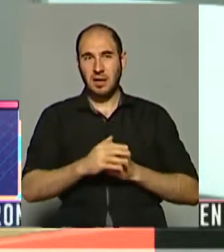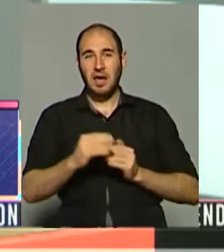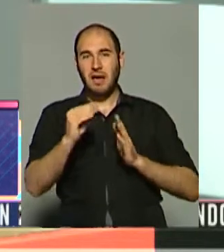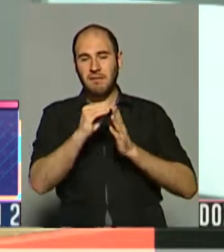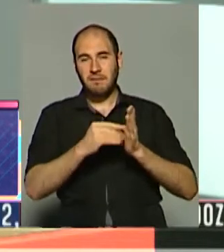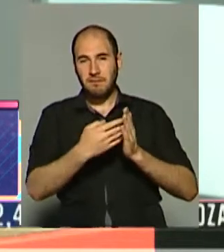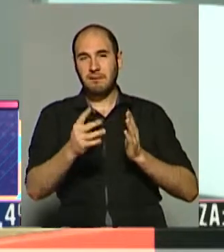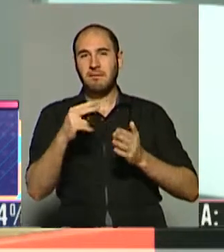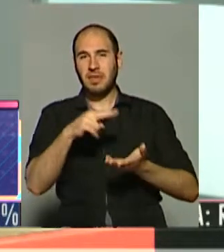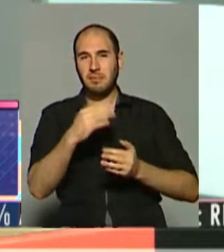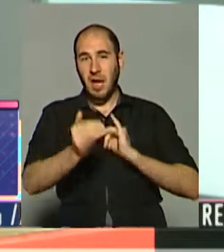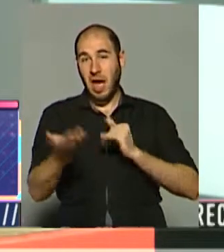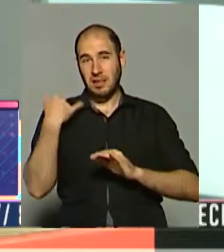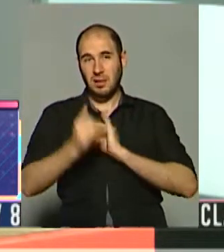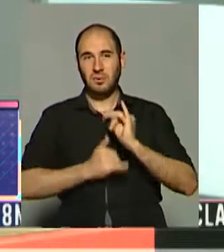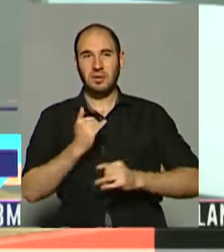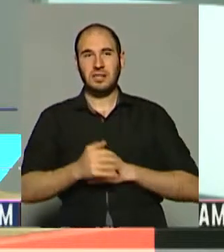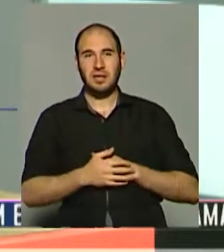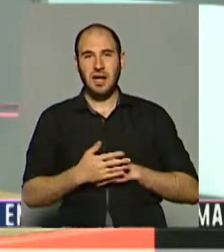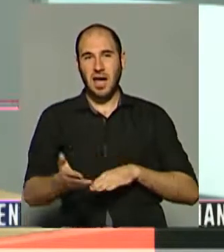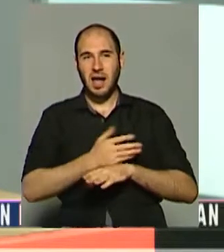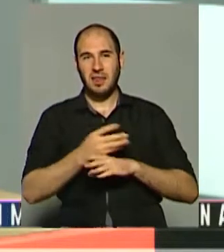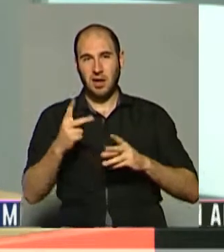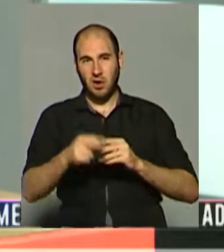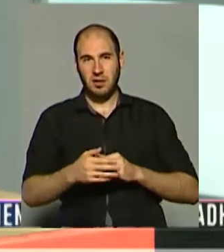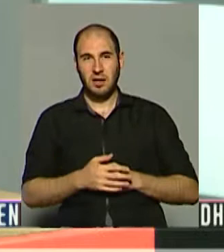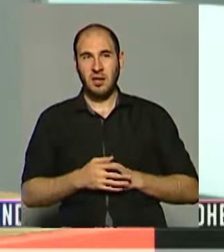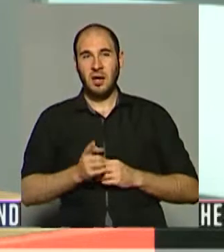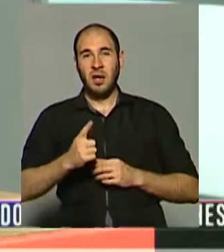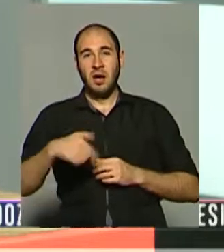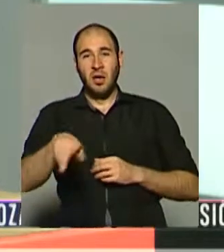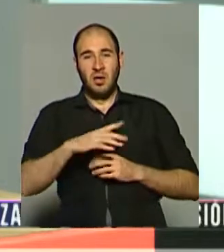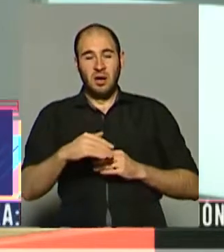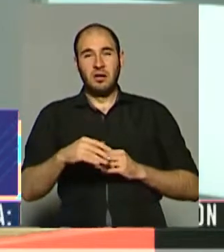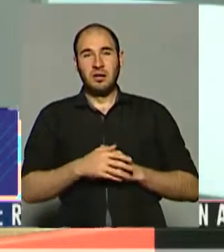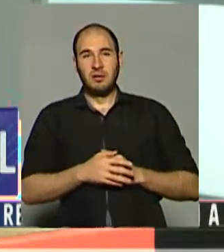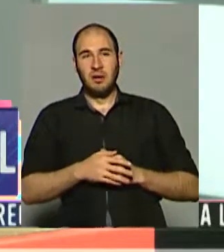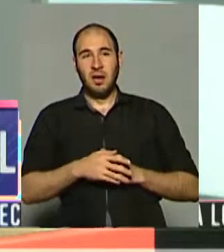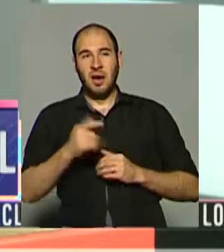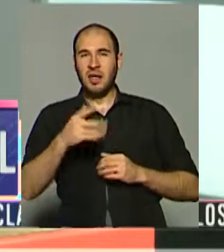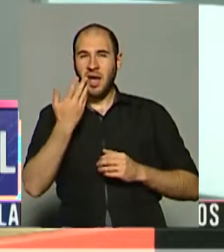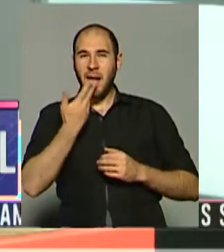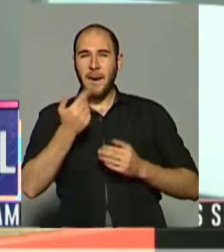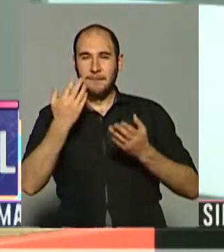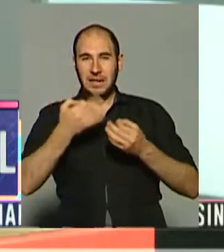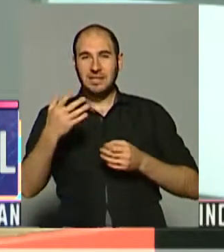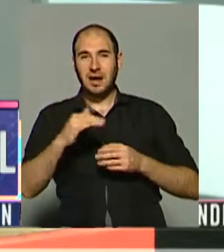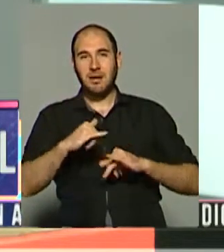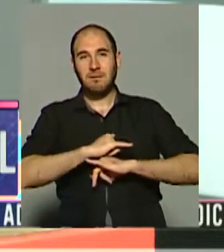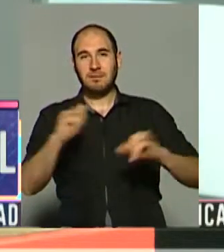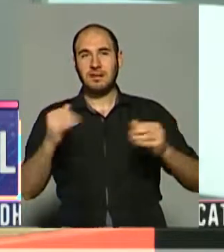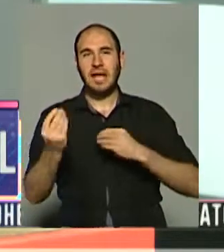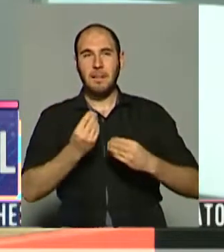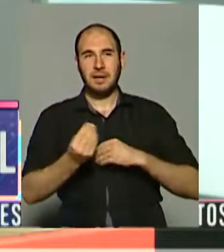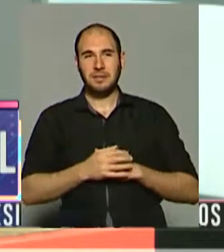Hablando de Agenda Vendimial, tenemos que decir, ya lo anticipábamos antes de irnos al corte, que vamos a estar dándonos este gustito especial de transmitir lo que va a